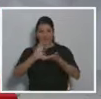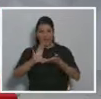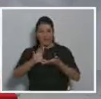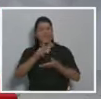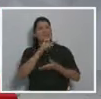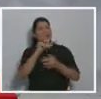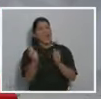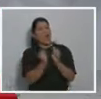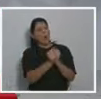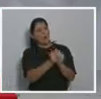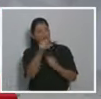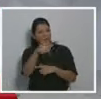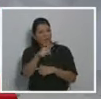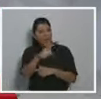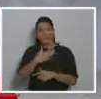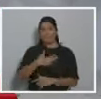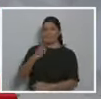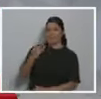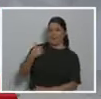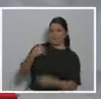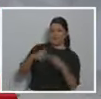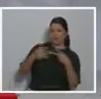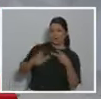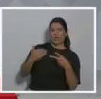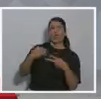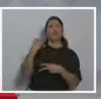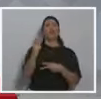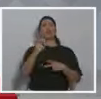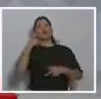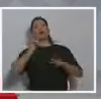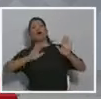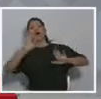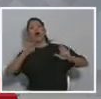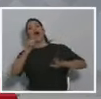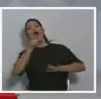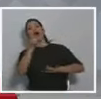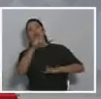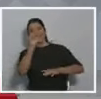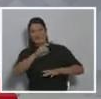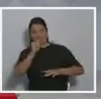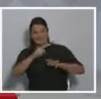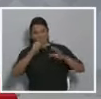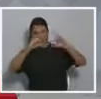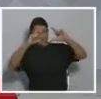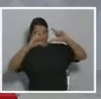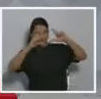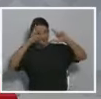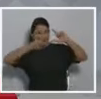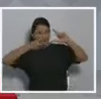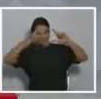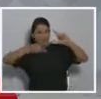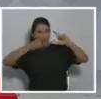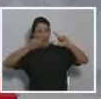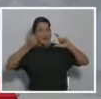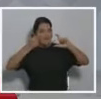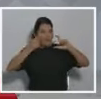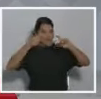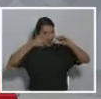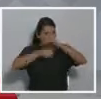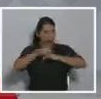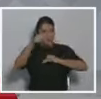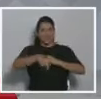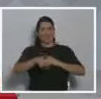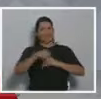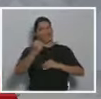hoy. ¿Quién la acompaña acá? Mi esposo y mi hijo. ¿A dónde están? Levante la mano para ver. Ay, ahí está, están grabando. Que no quede esto sin grabar, esos